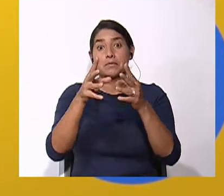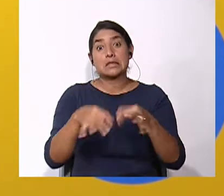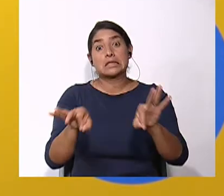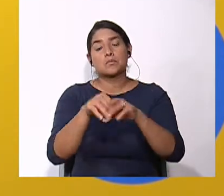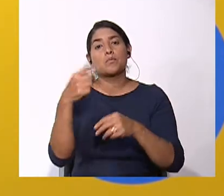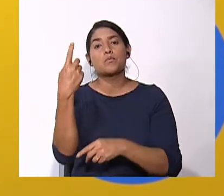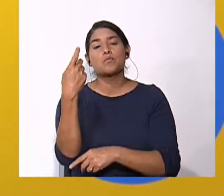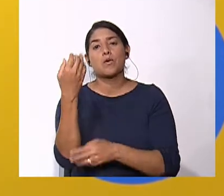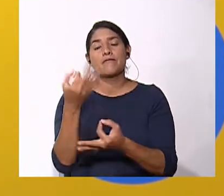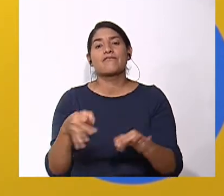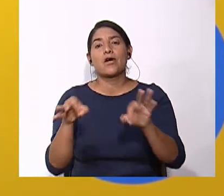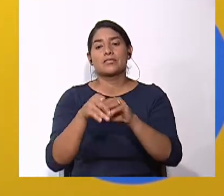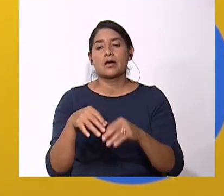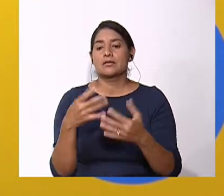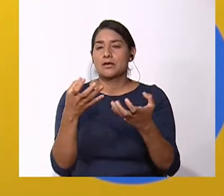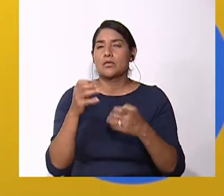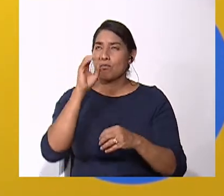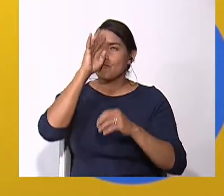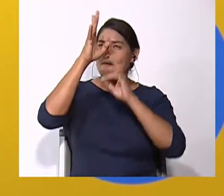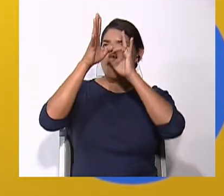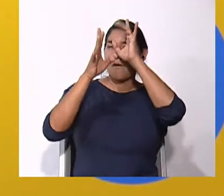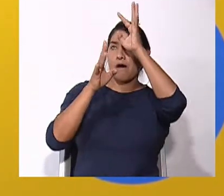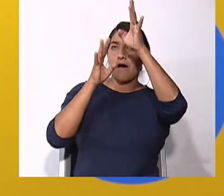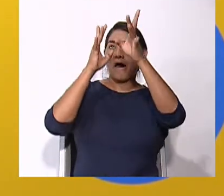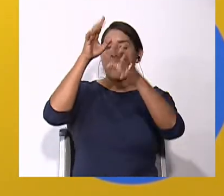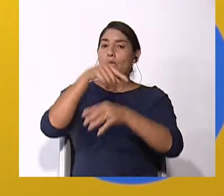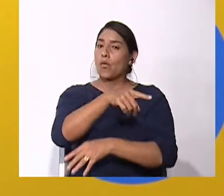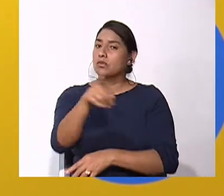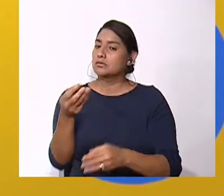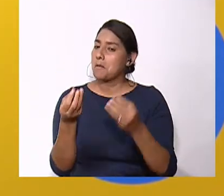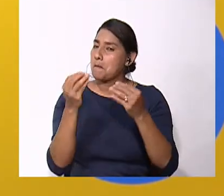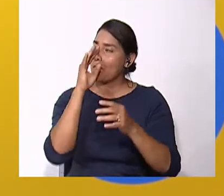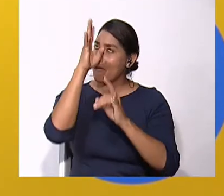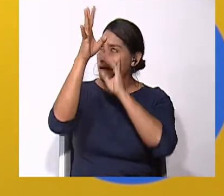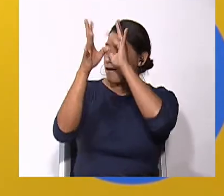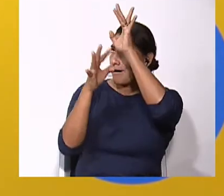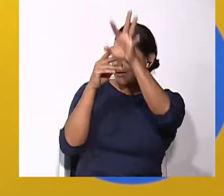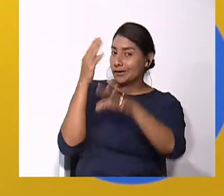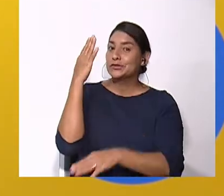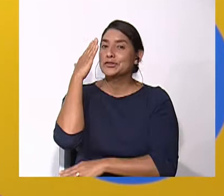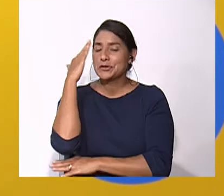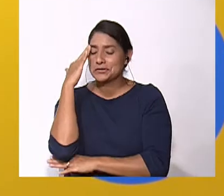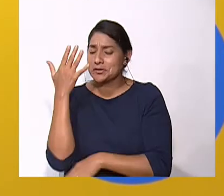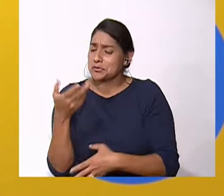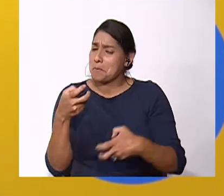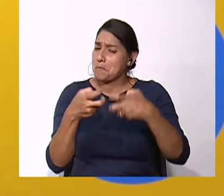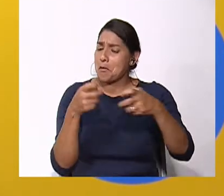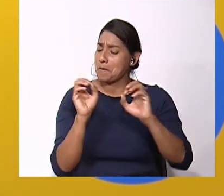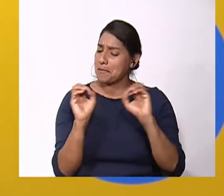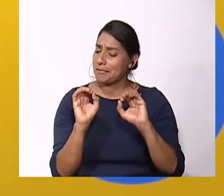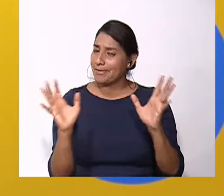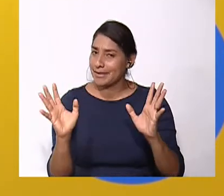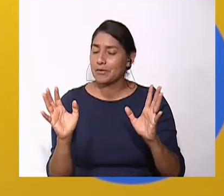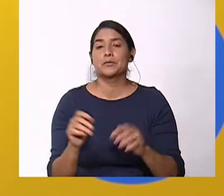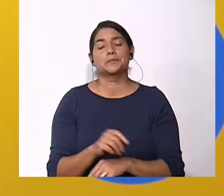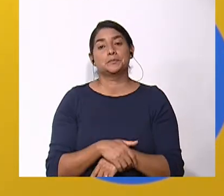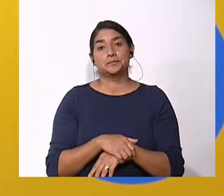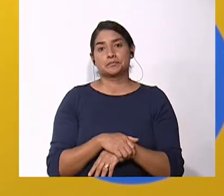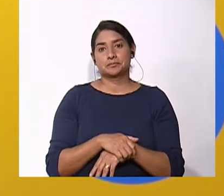requerir de muchas ganas de crear. Ustedes son sumamente creativos, entonces en eso no vamos a tener ninguna